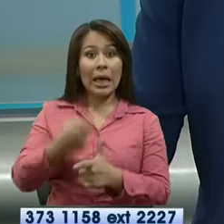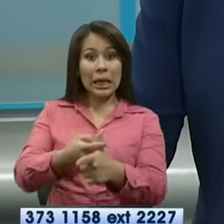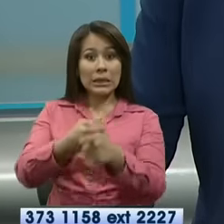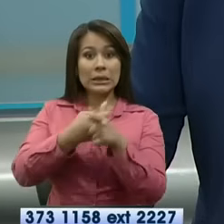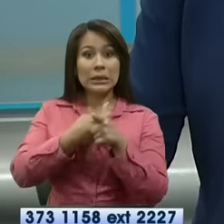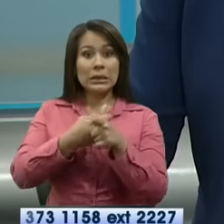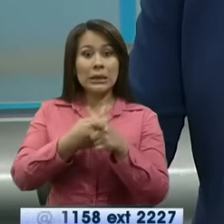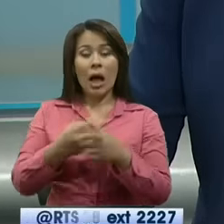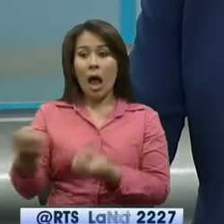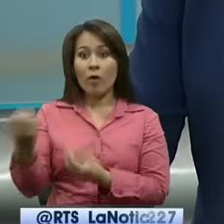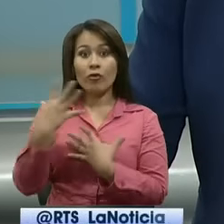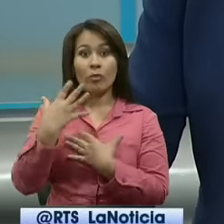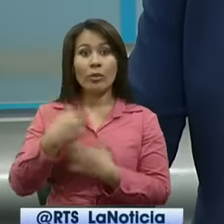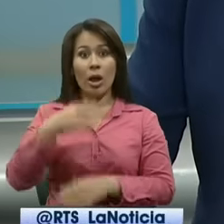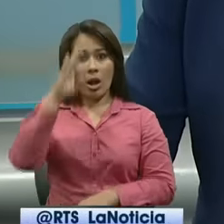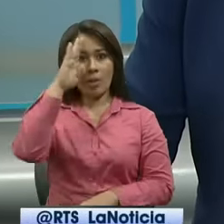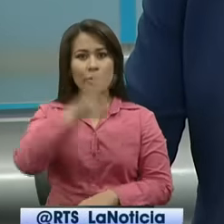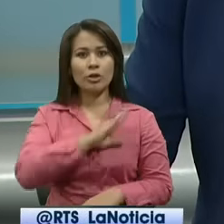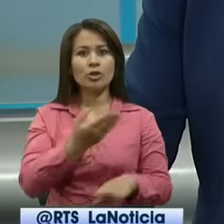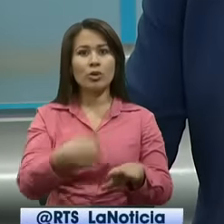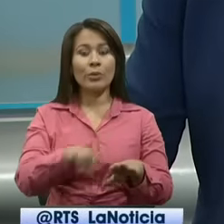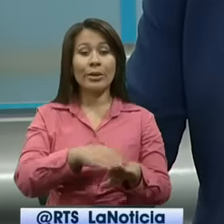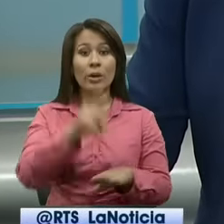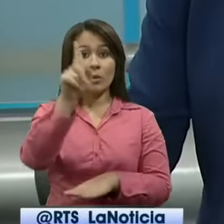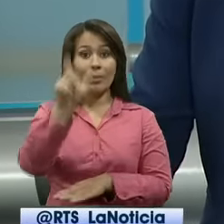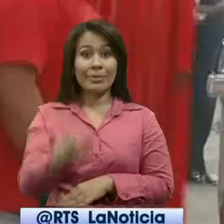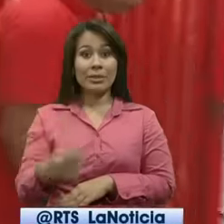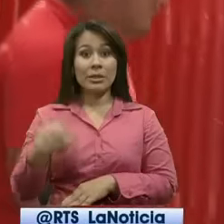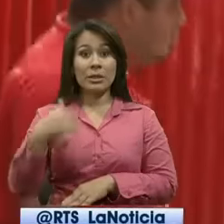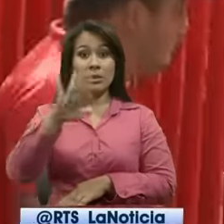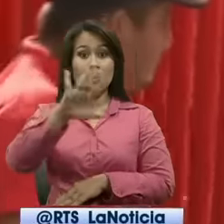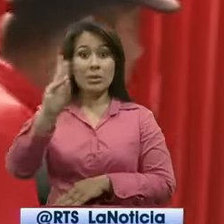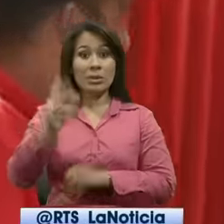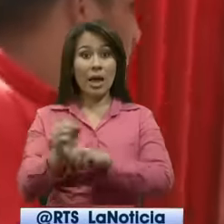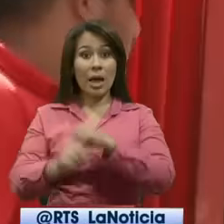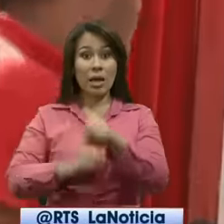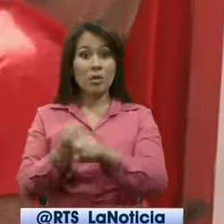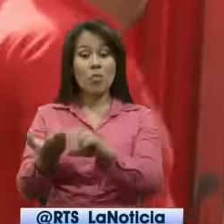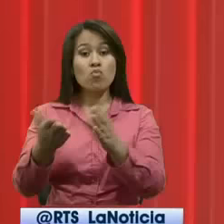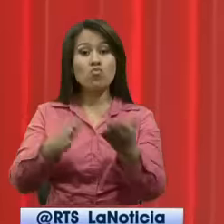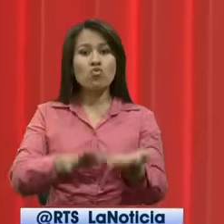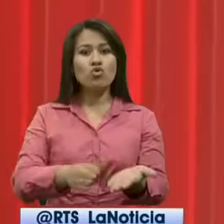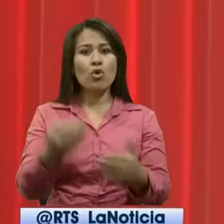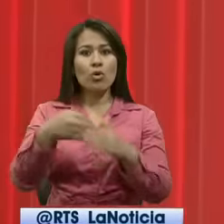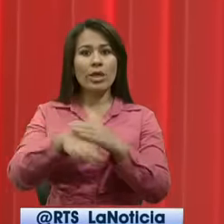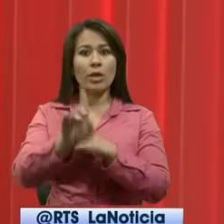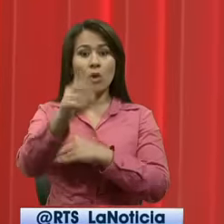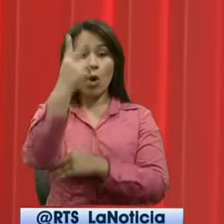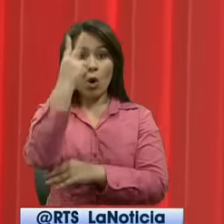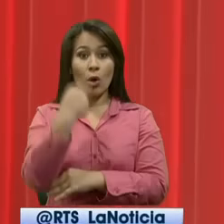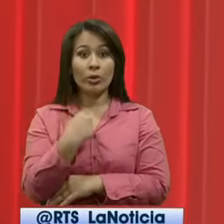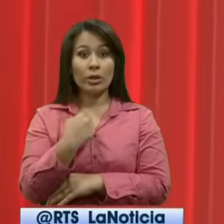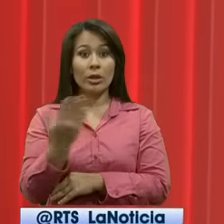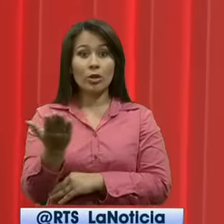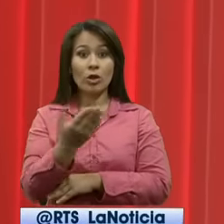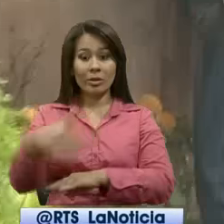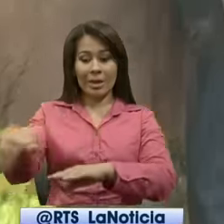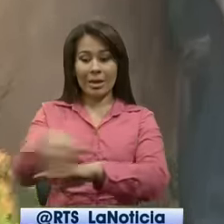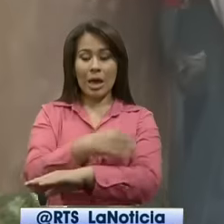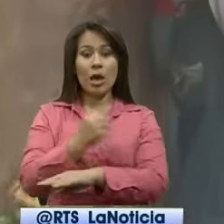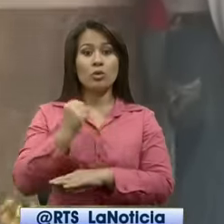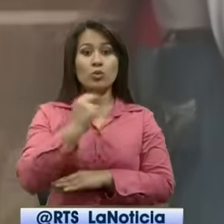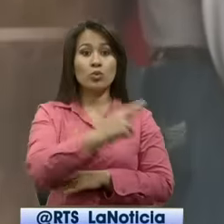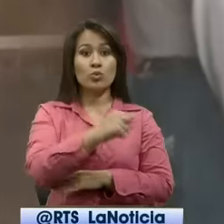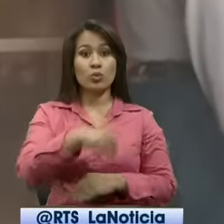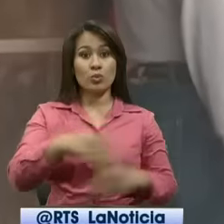emergencia alertó a la policía sobre la muerte de un hombre de 56 años de edad dentro de un hotel ubicado al sur de